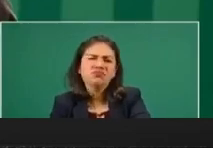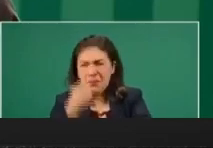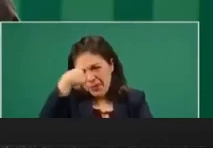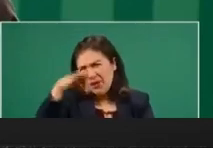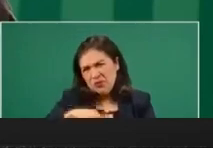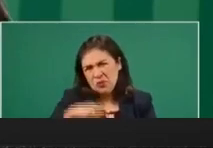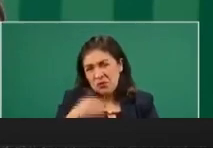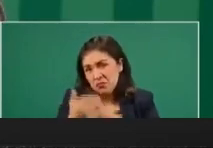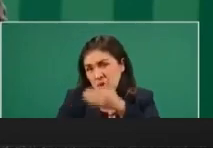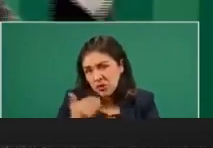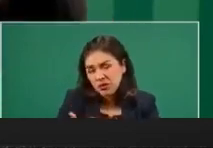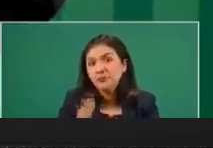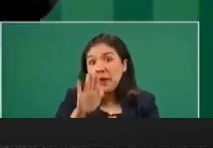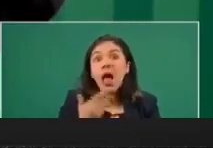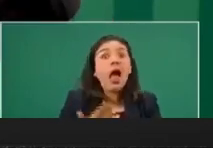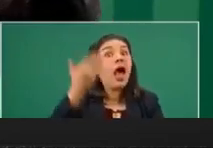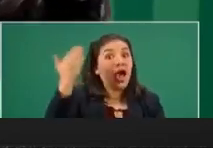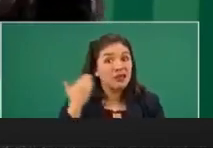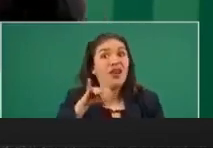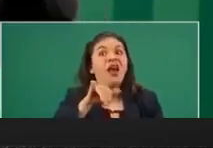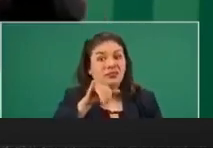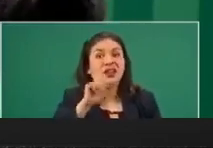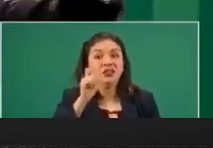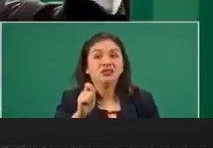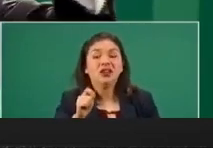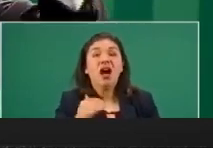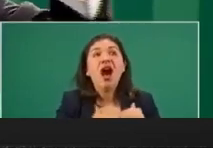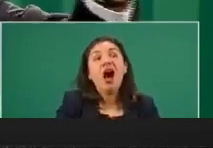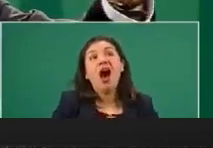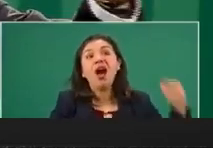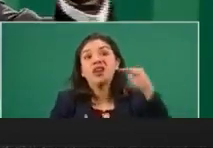electoral. Antes era la cúpula,